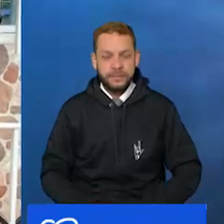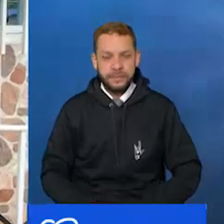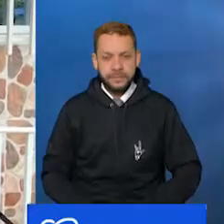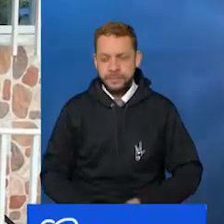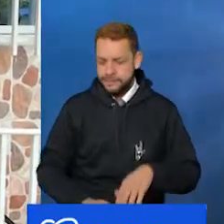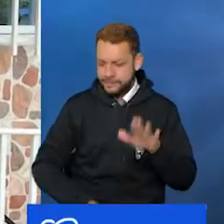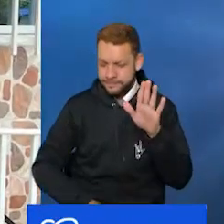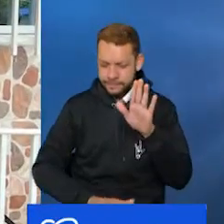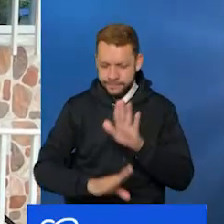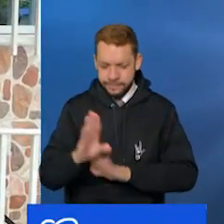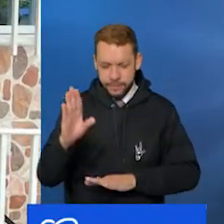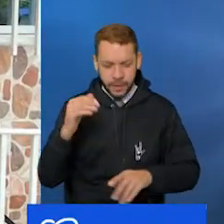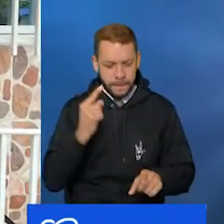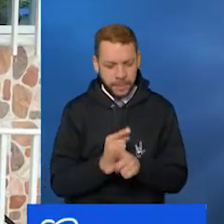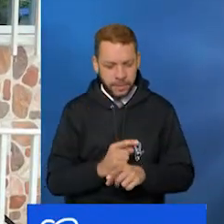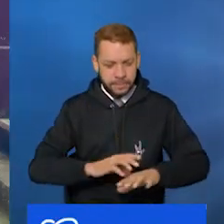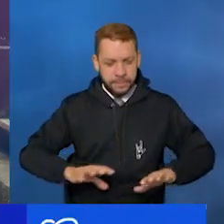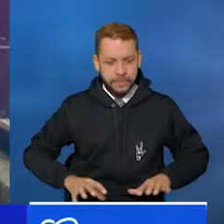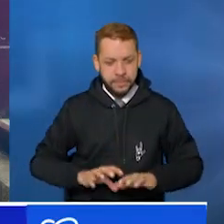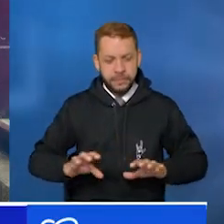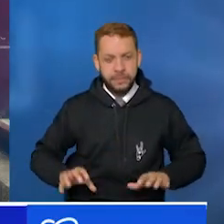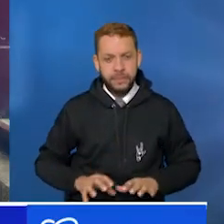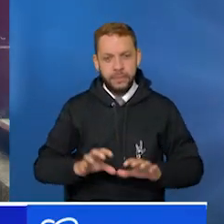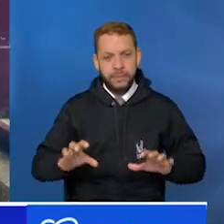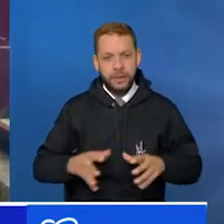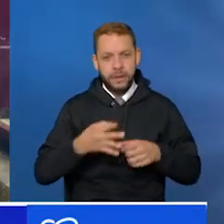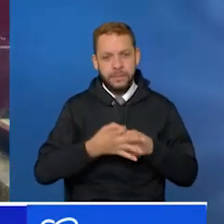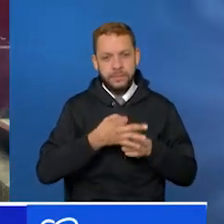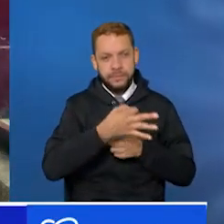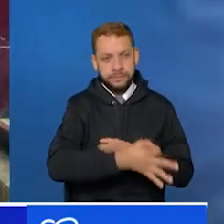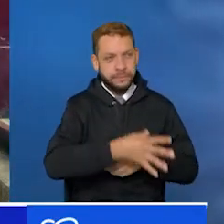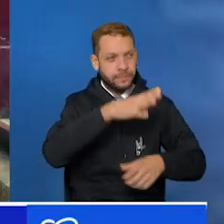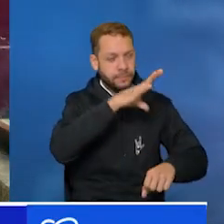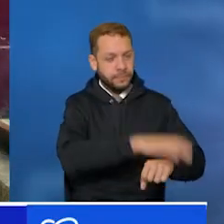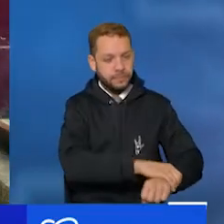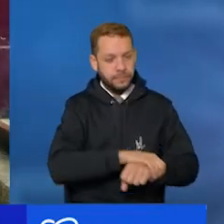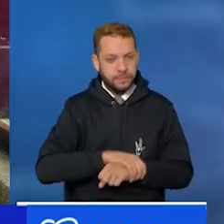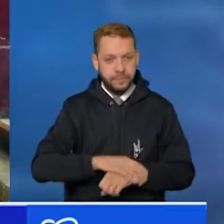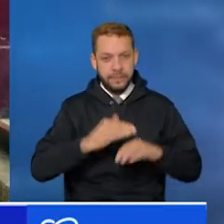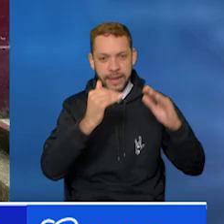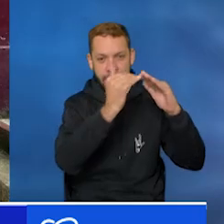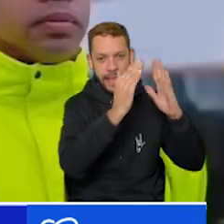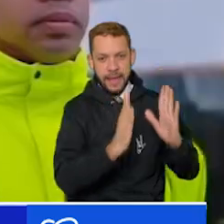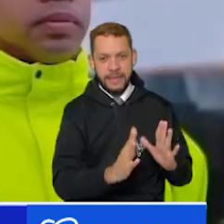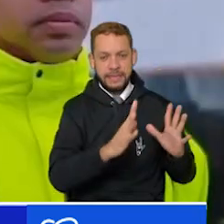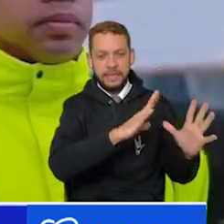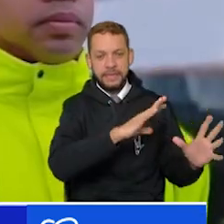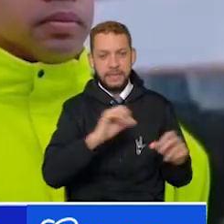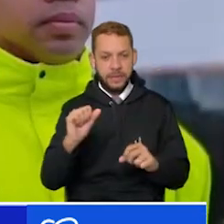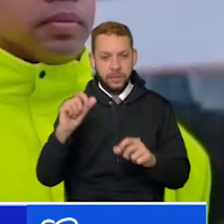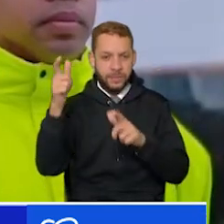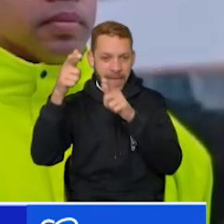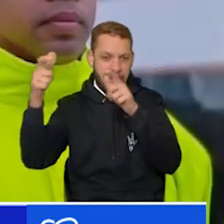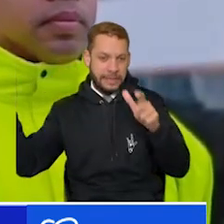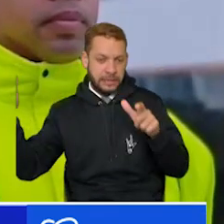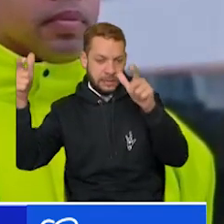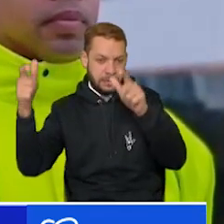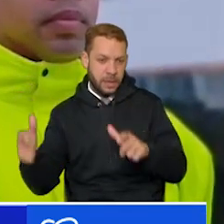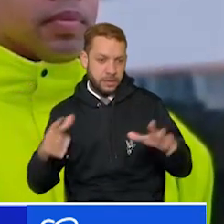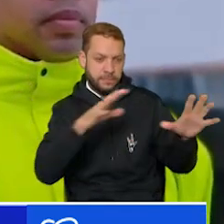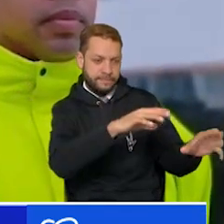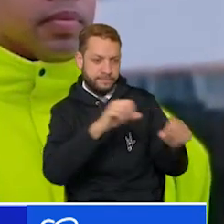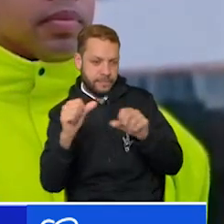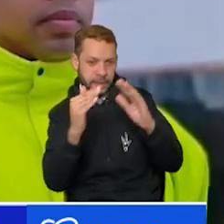Con éxito se desarrolló la operación Los Tigreros, donde se logra la extinción de dominio de dos viviendas. En una destacada actividad operativa